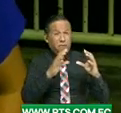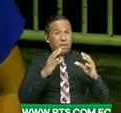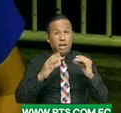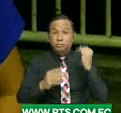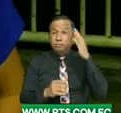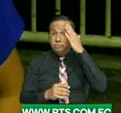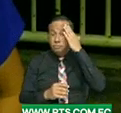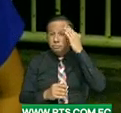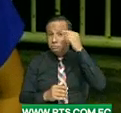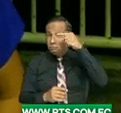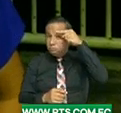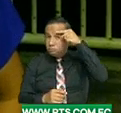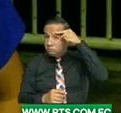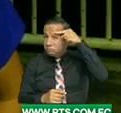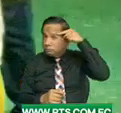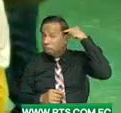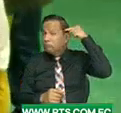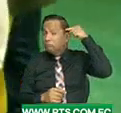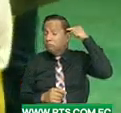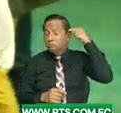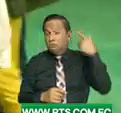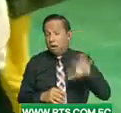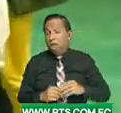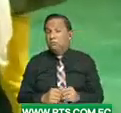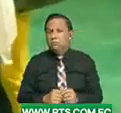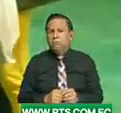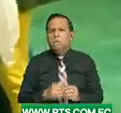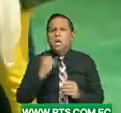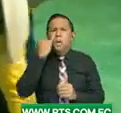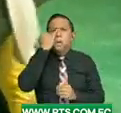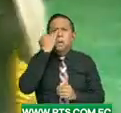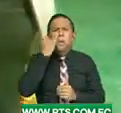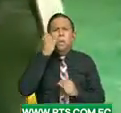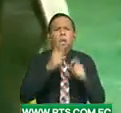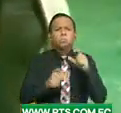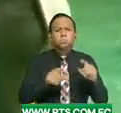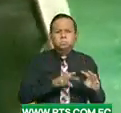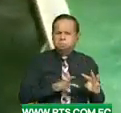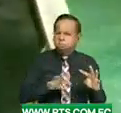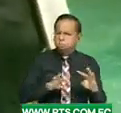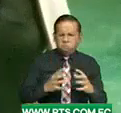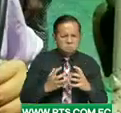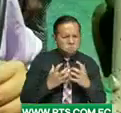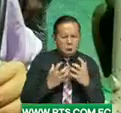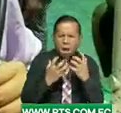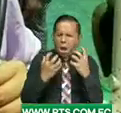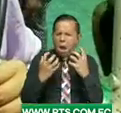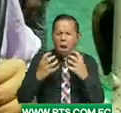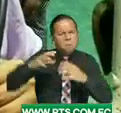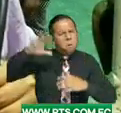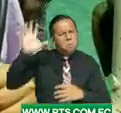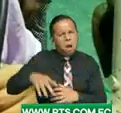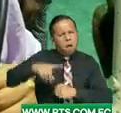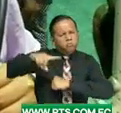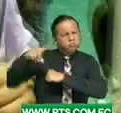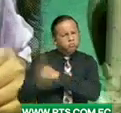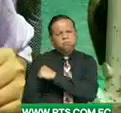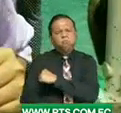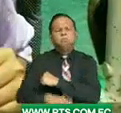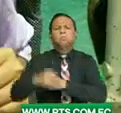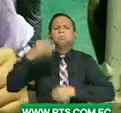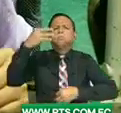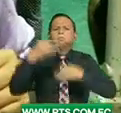izquierdo, con exposición de masa encefálica. Los indígenas claman porque este hecho se investigue y se sancione. Siempre tiene que haber una